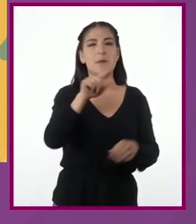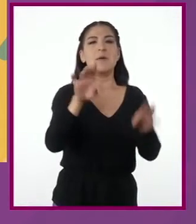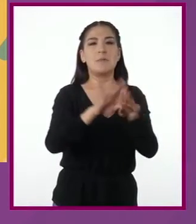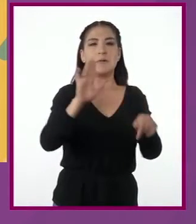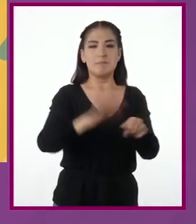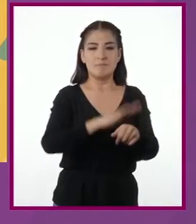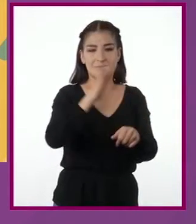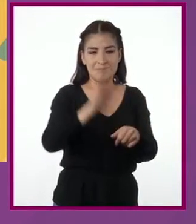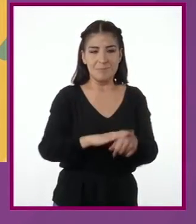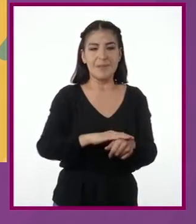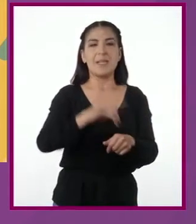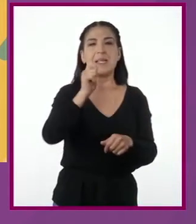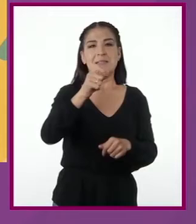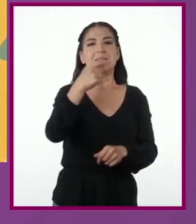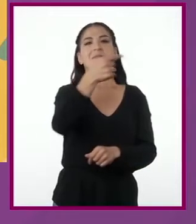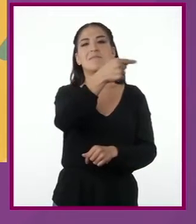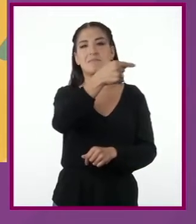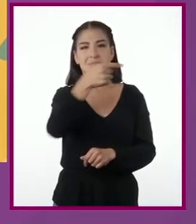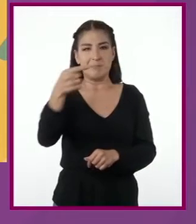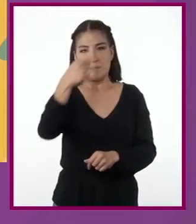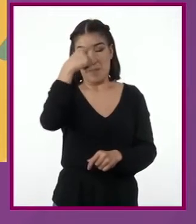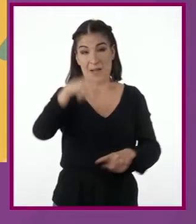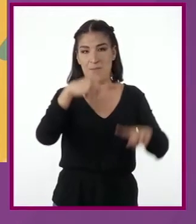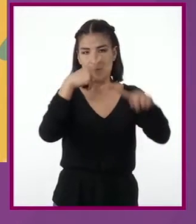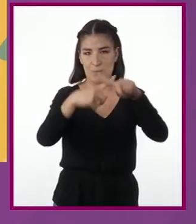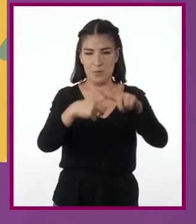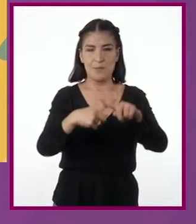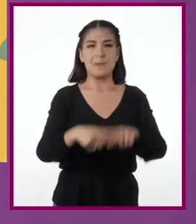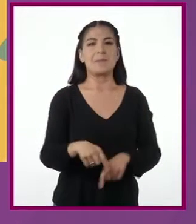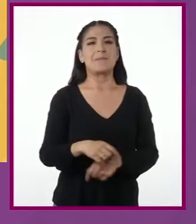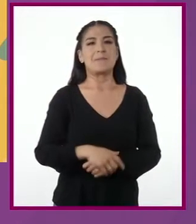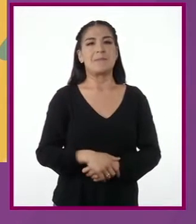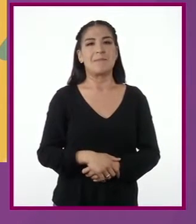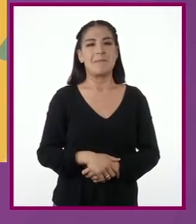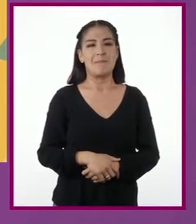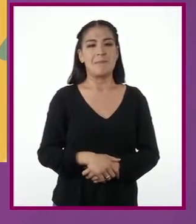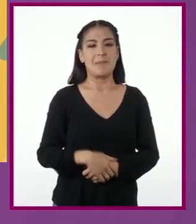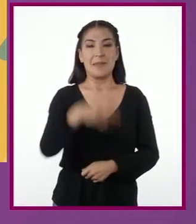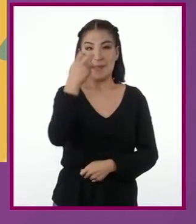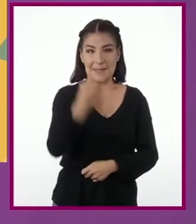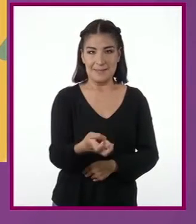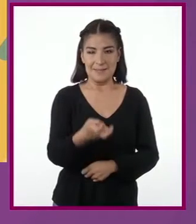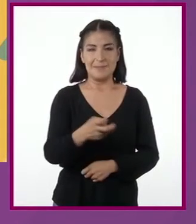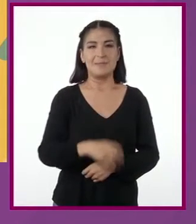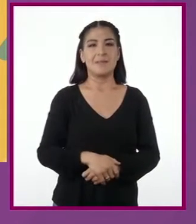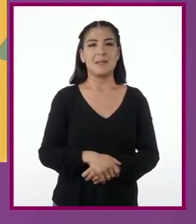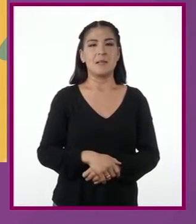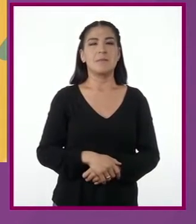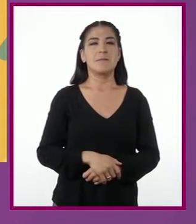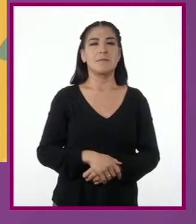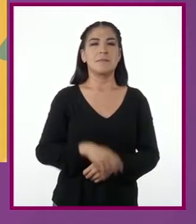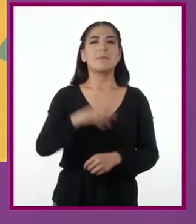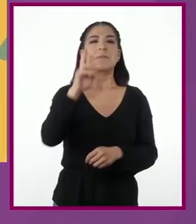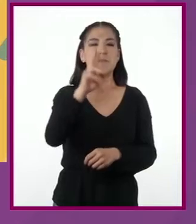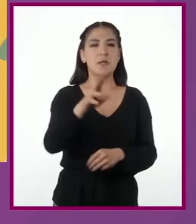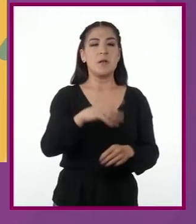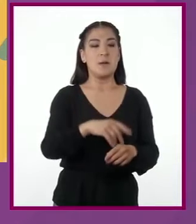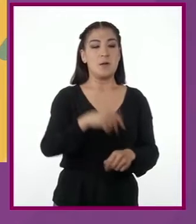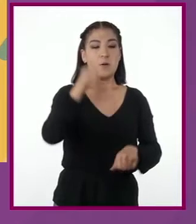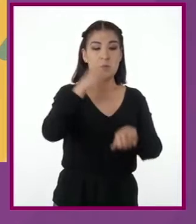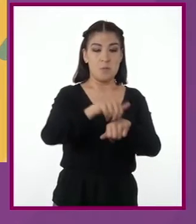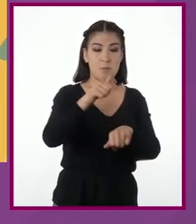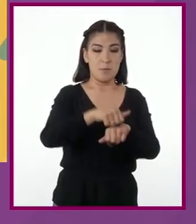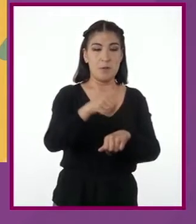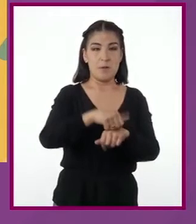la regla de los signos para la multiplicación. Para este caso, decimos que al multiplicar un